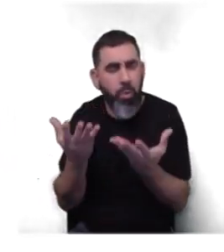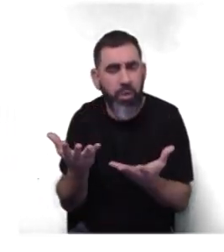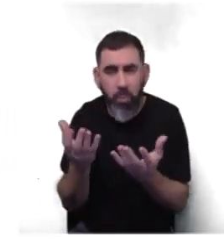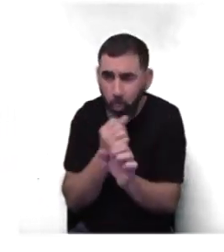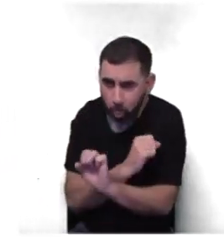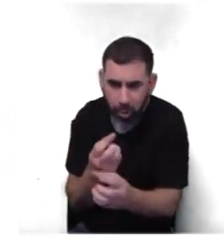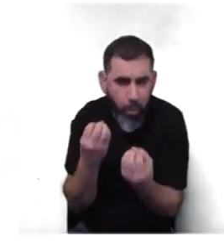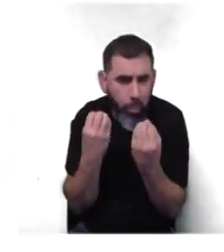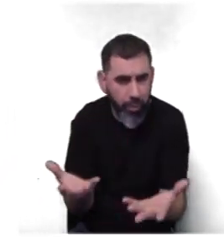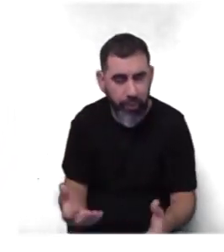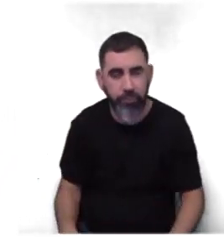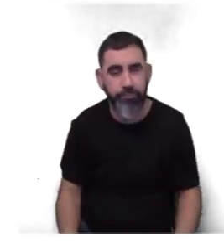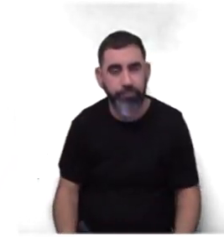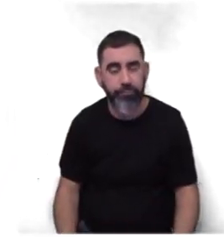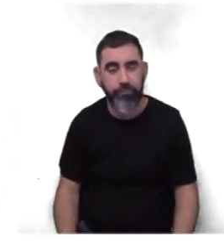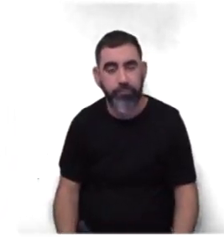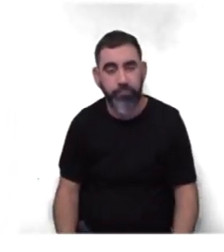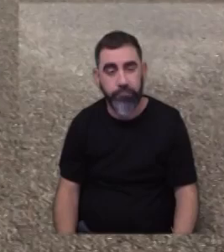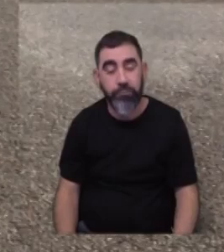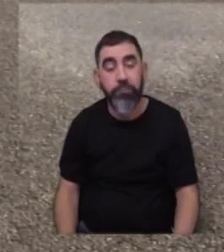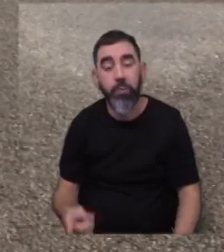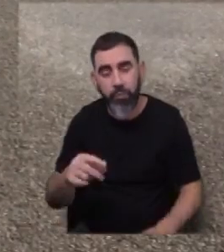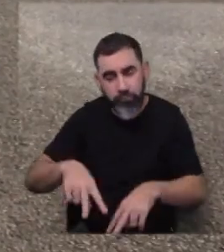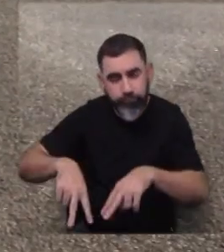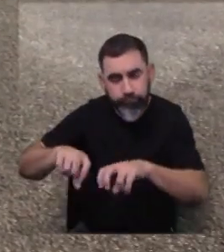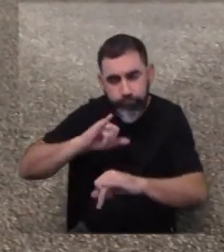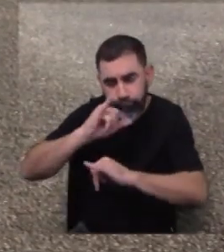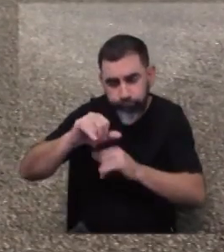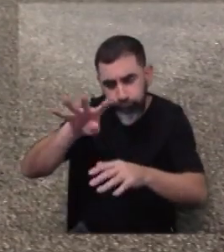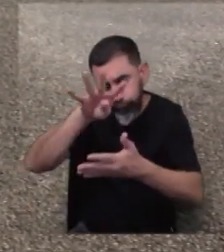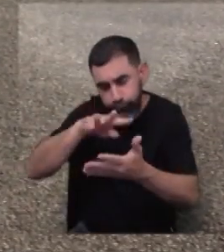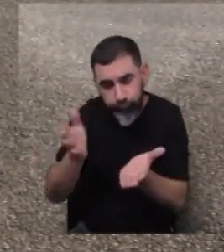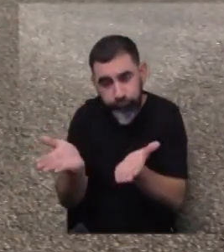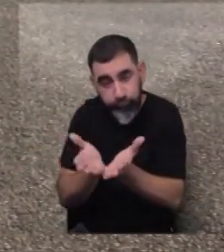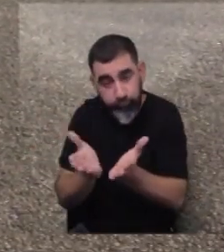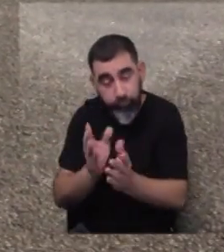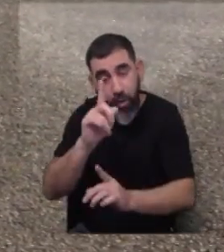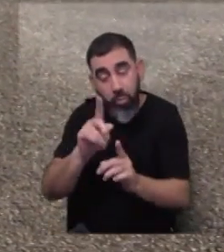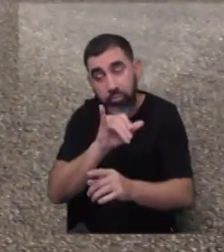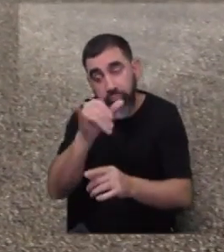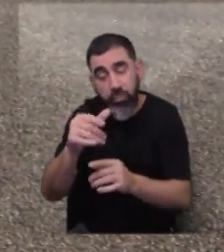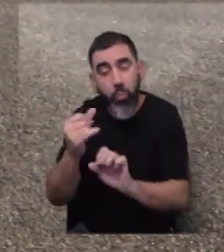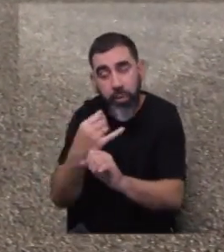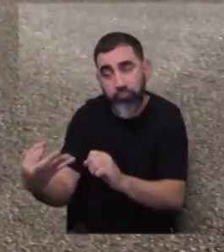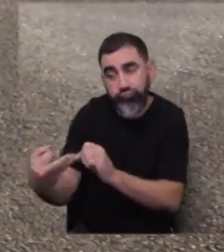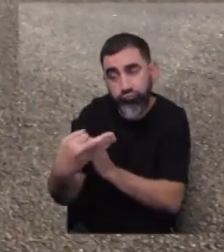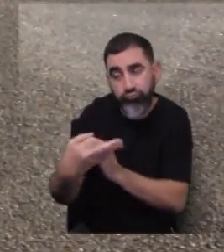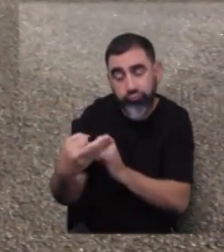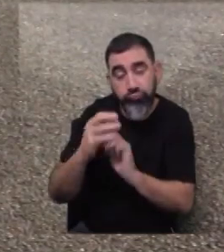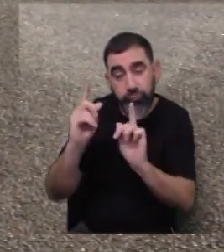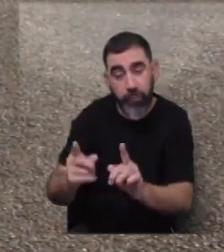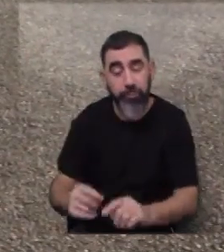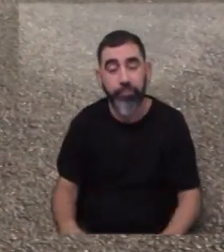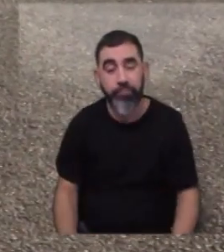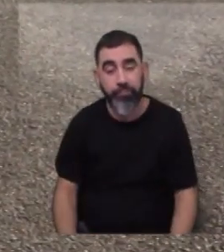posible. Y bueno, eso te lleva un poco a investigar, a informarte, a acercarte a alguna entidad que te pueda empezar a formar en ese